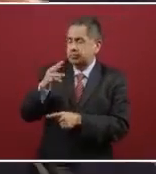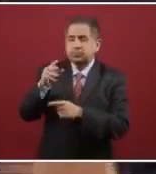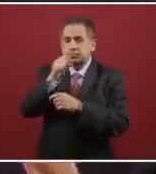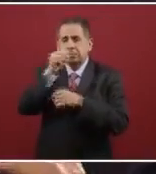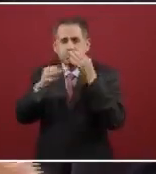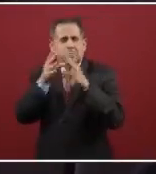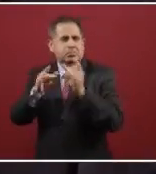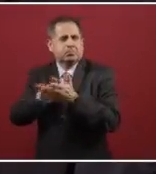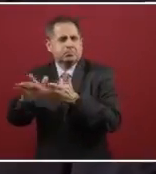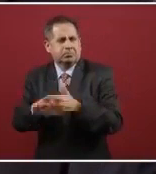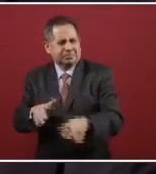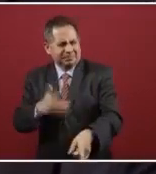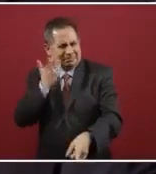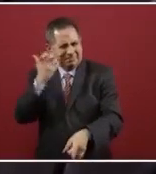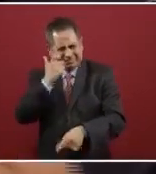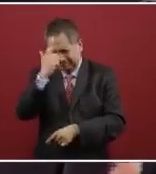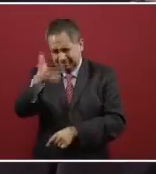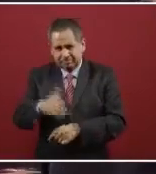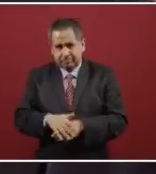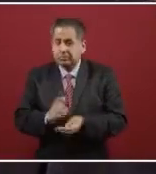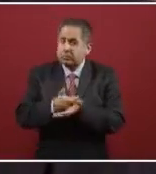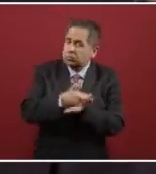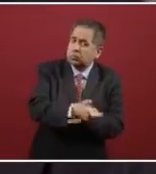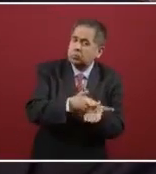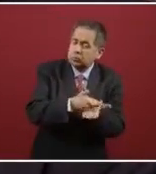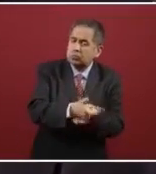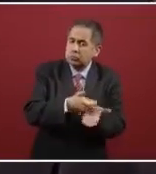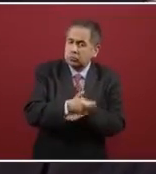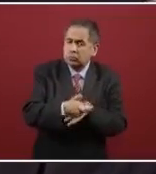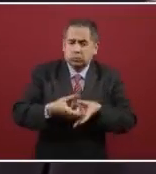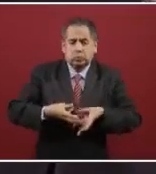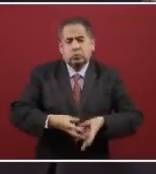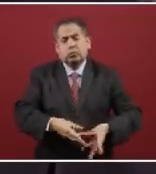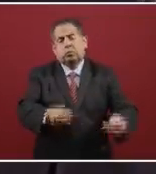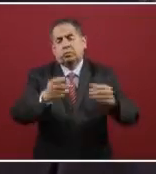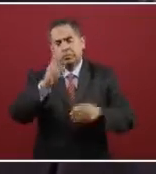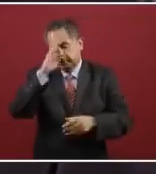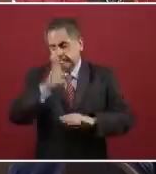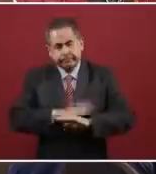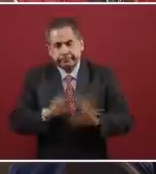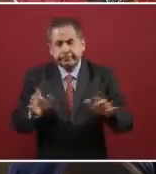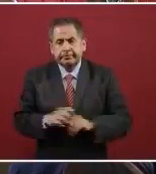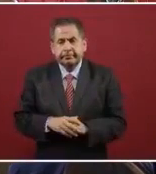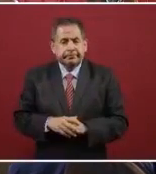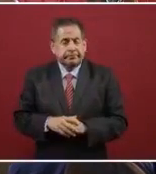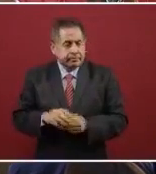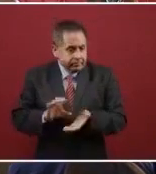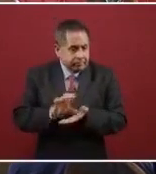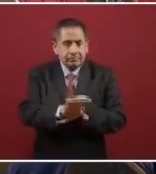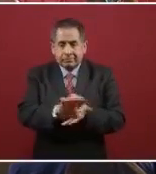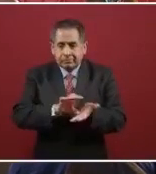Todos estos inventos carísimos, nos está costando trabajo y también